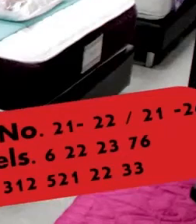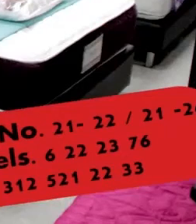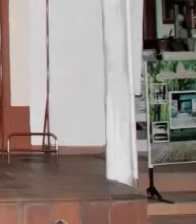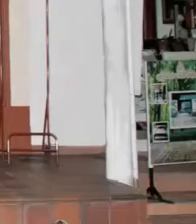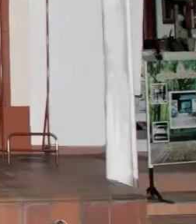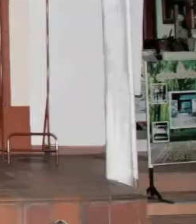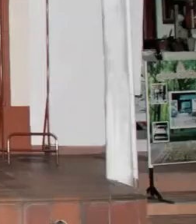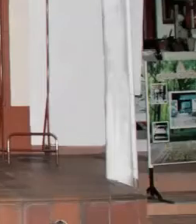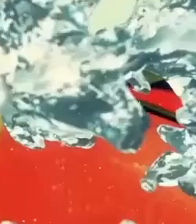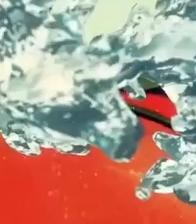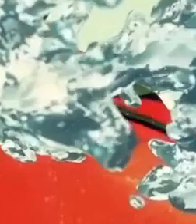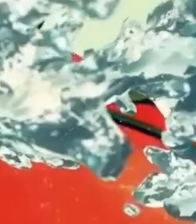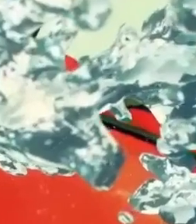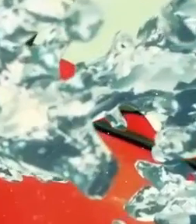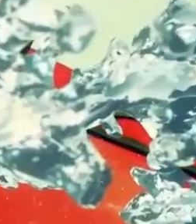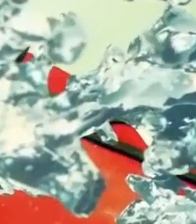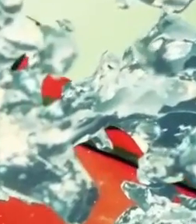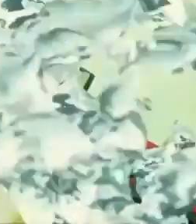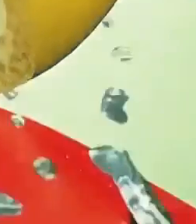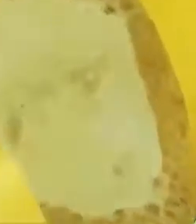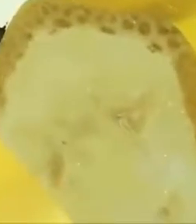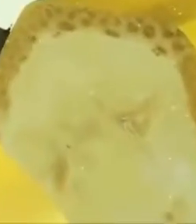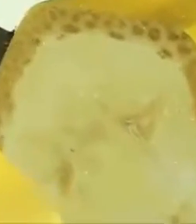y 2126.